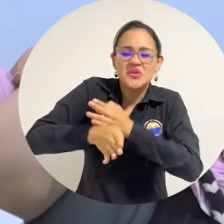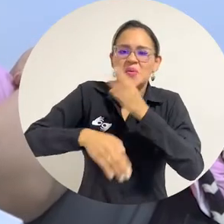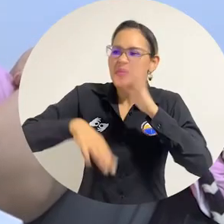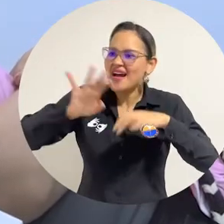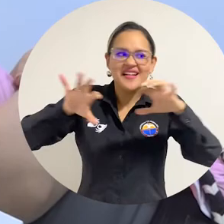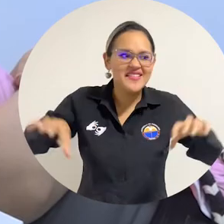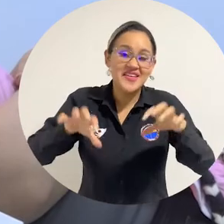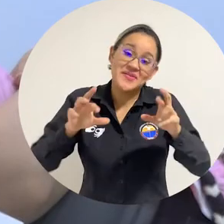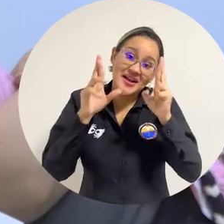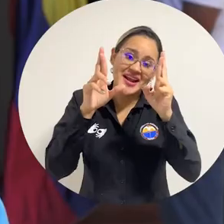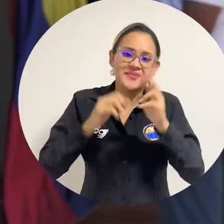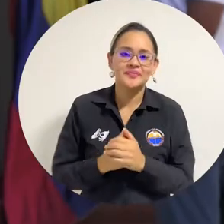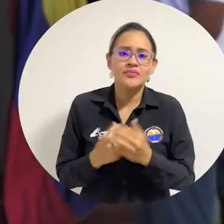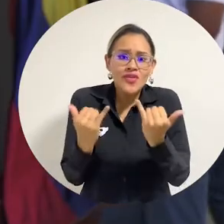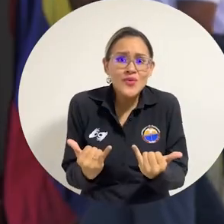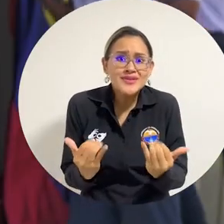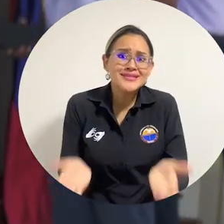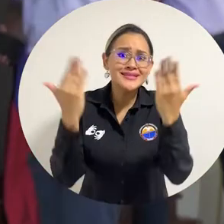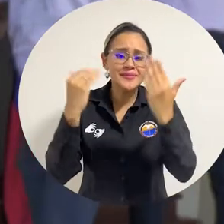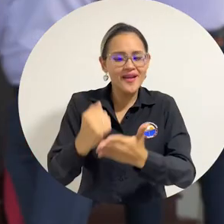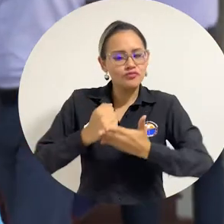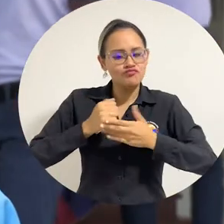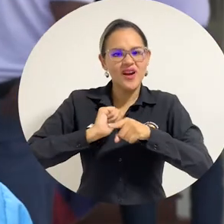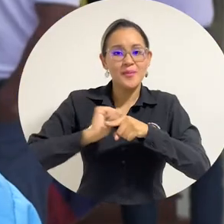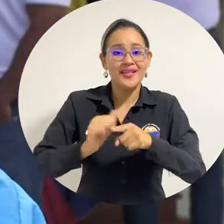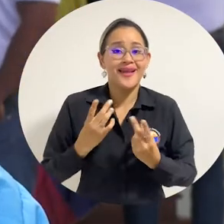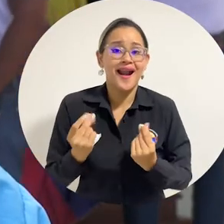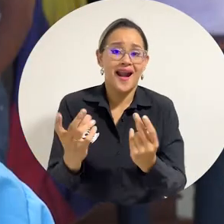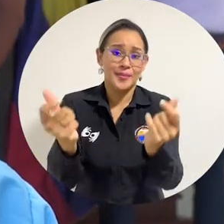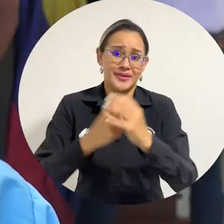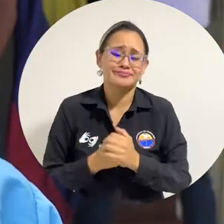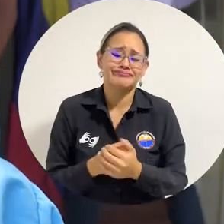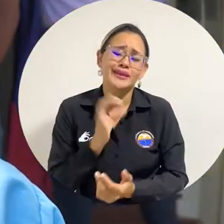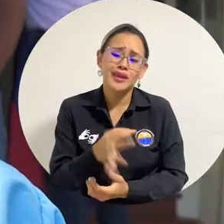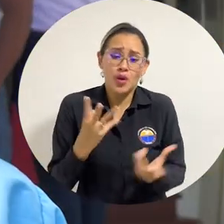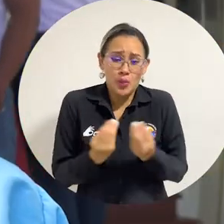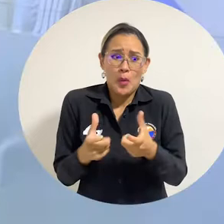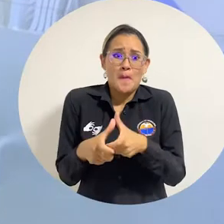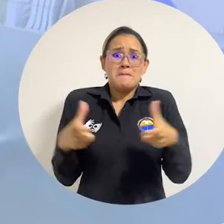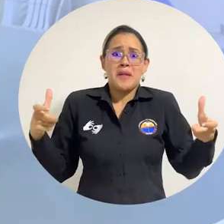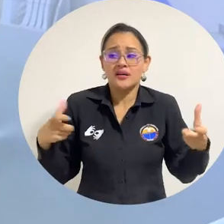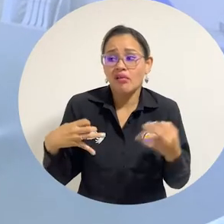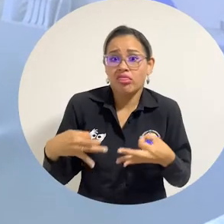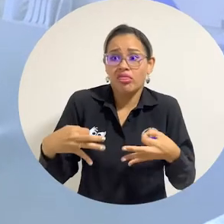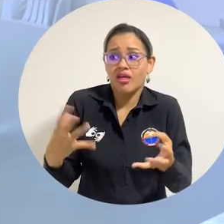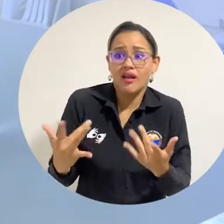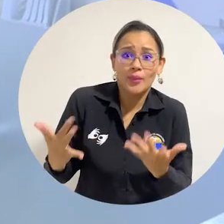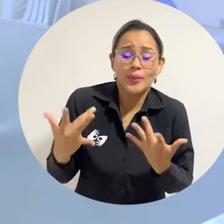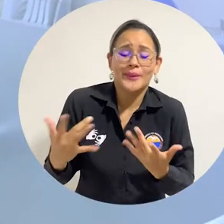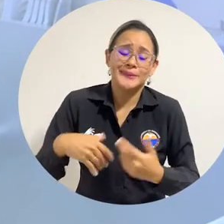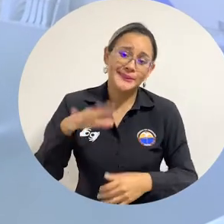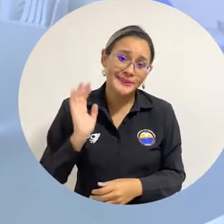implementando este tipo de actividades. Ahora es mucho mejor porque podemos hacer las prácticas más rápido, ya que normalmente somos un grupo grande y